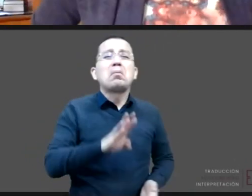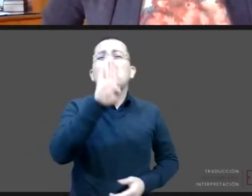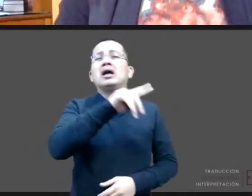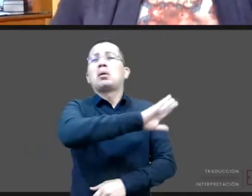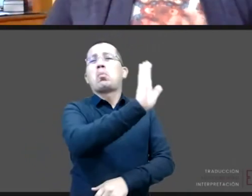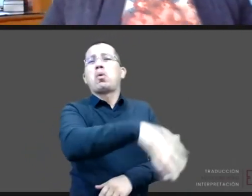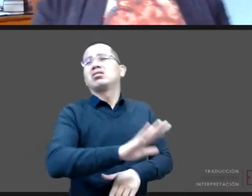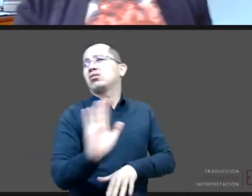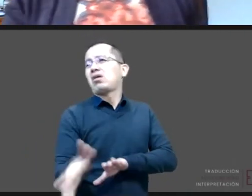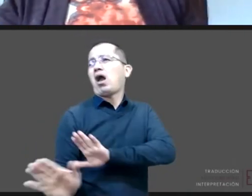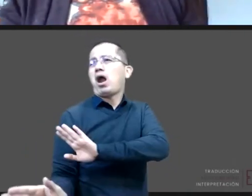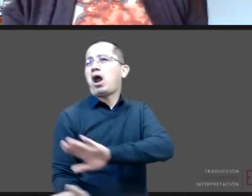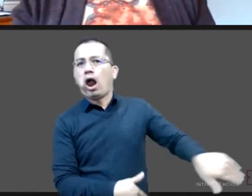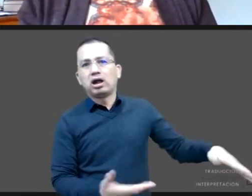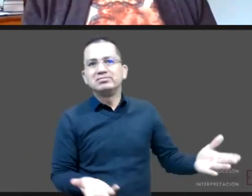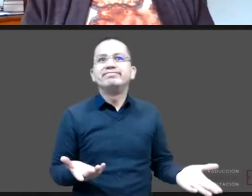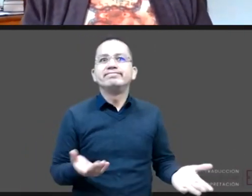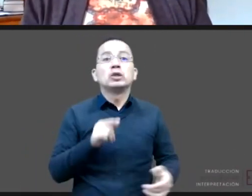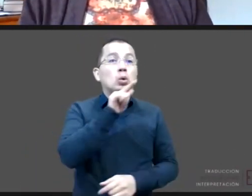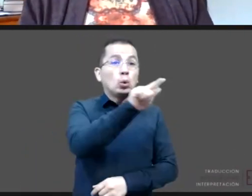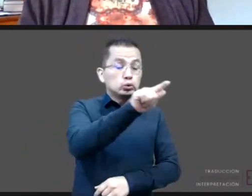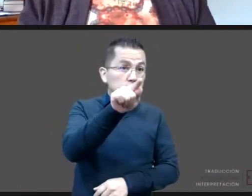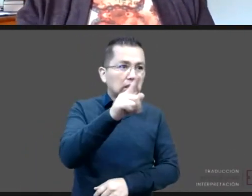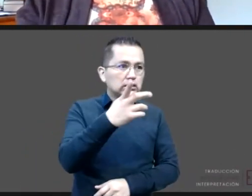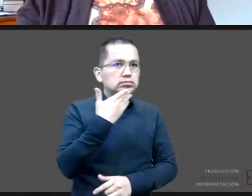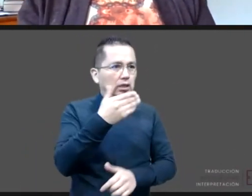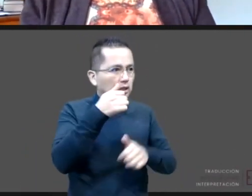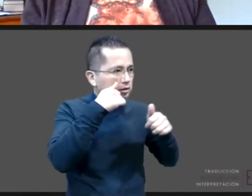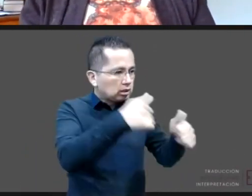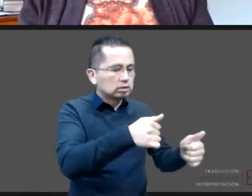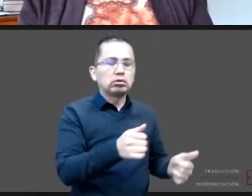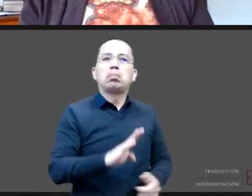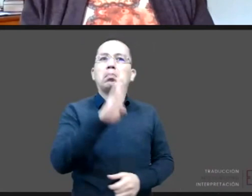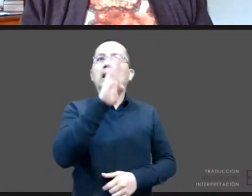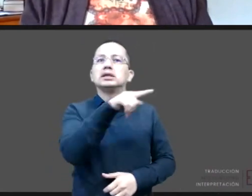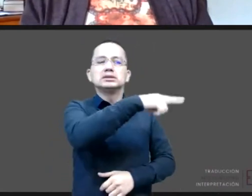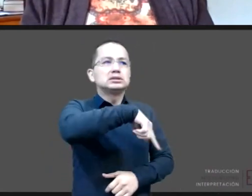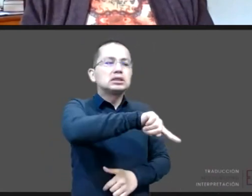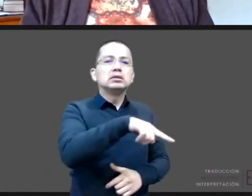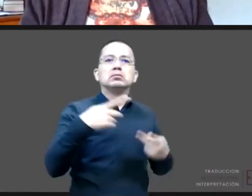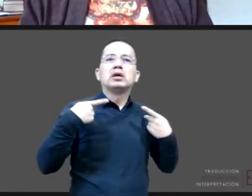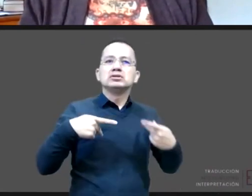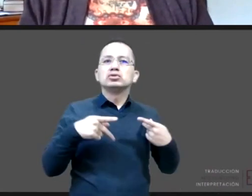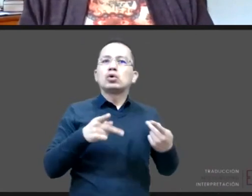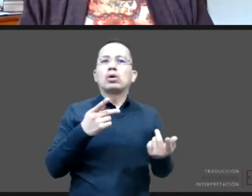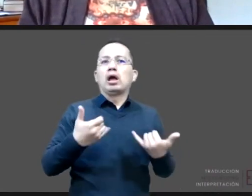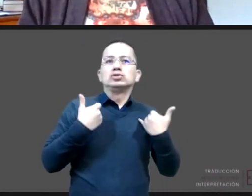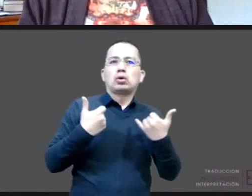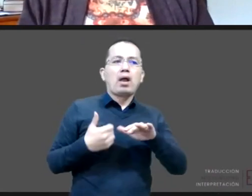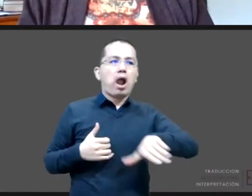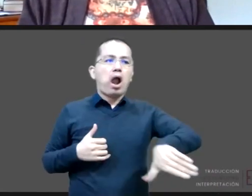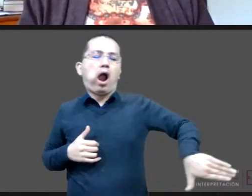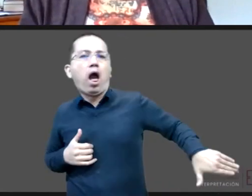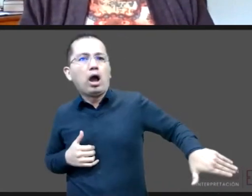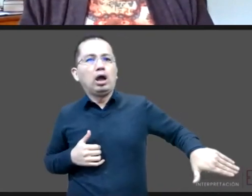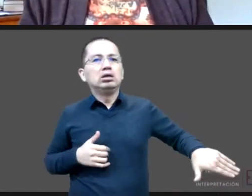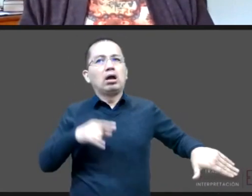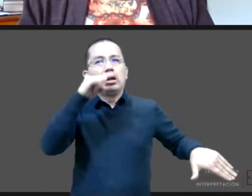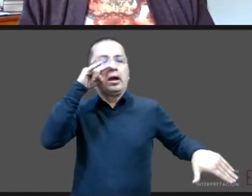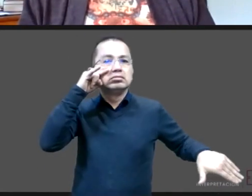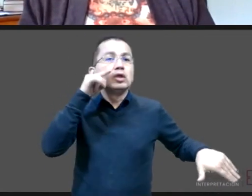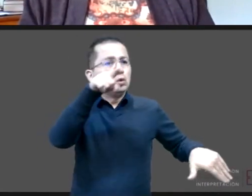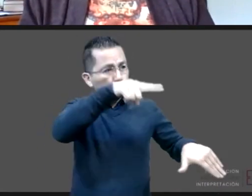invisibles para visibilizarlos y van a buscarlos eso es justamente lo que no hace el Estado no va por ellos los